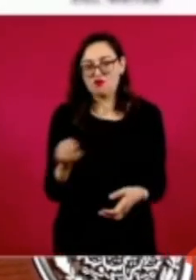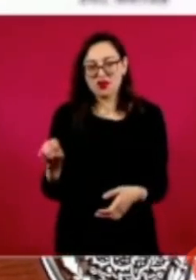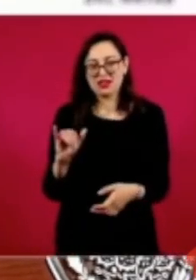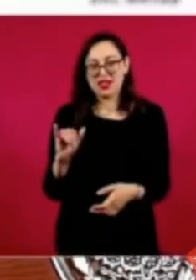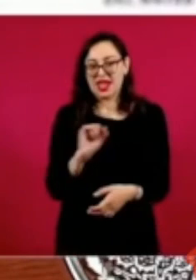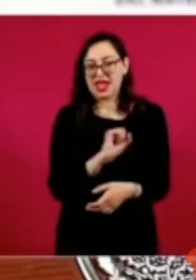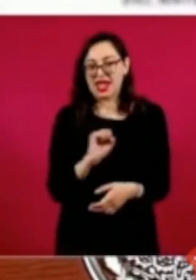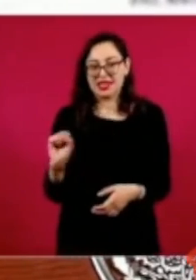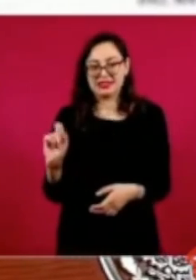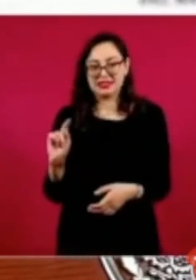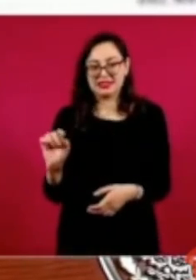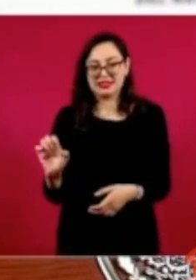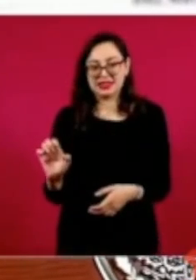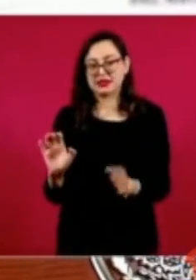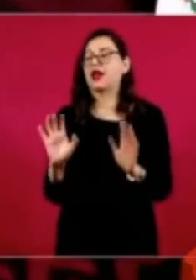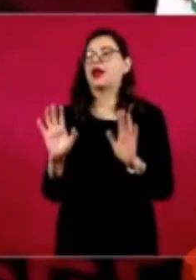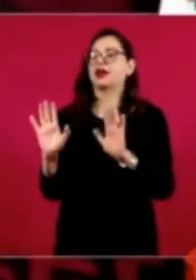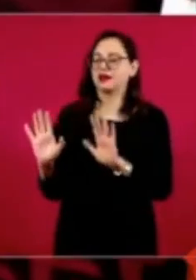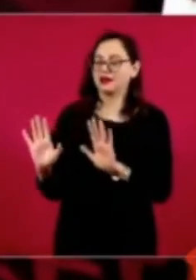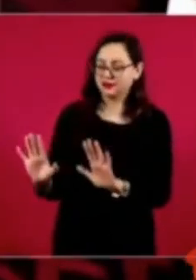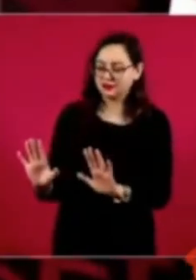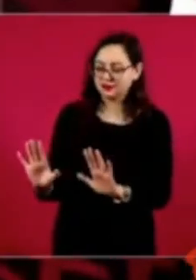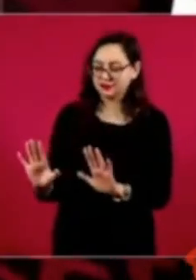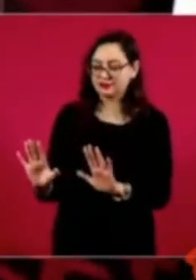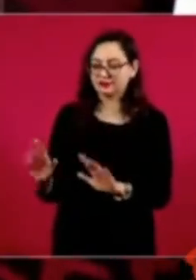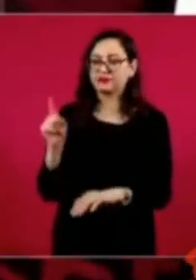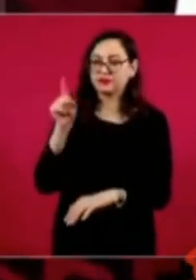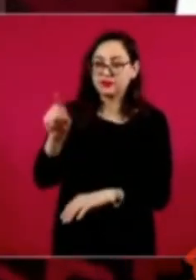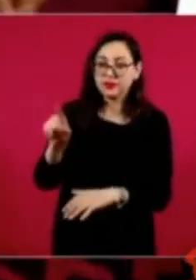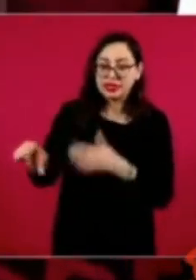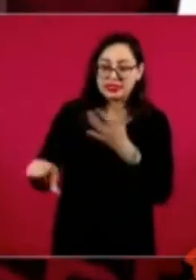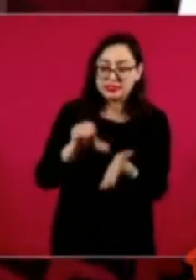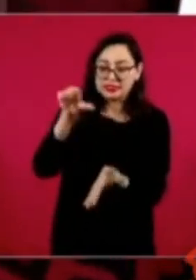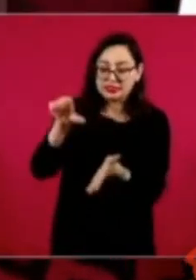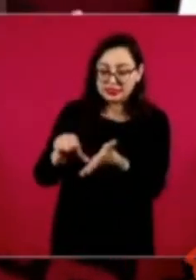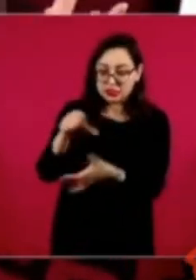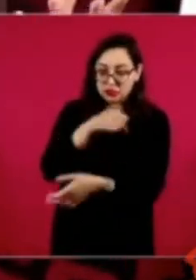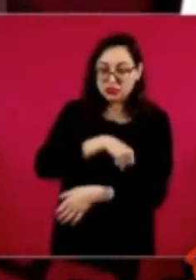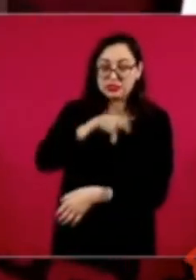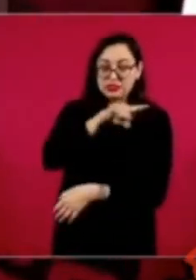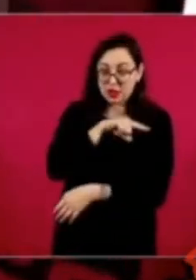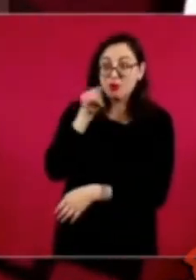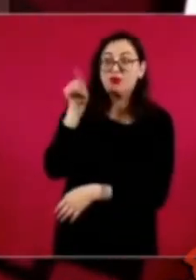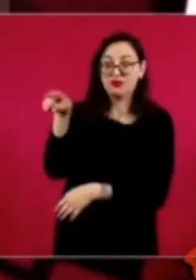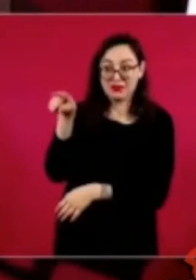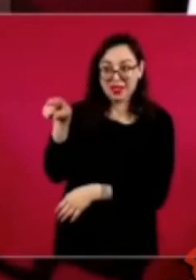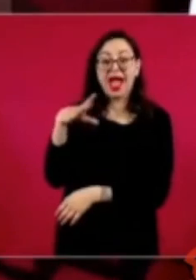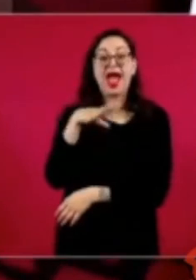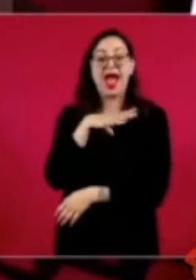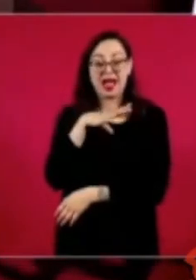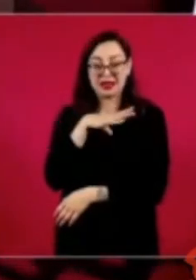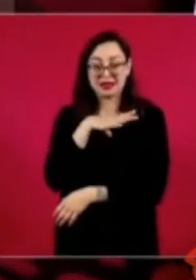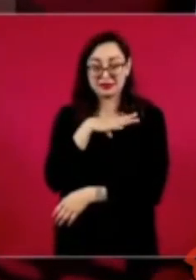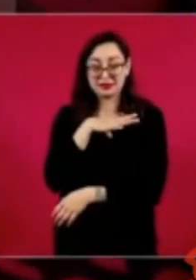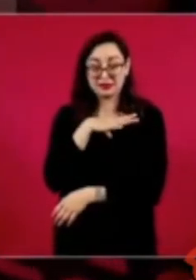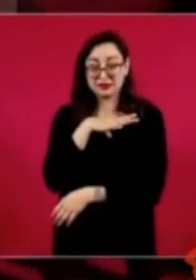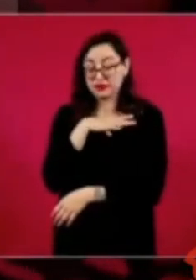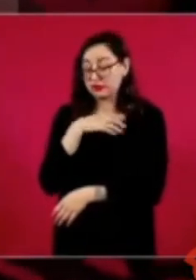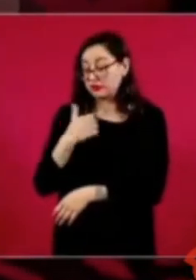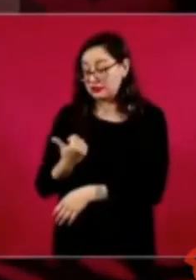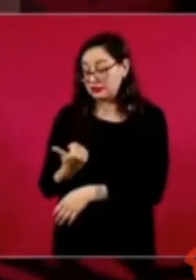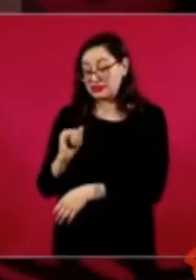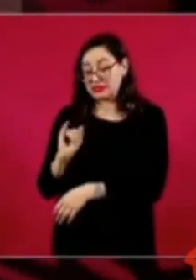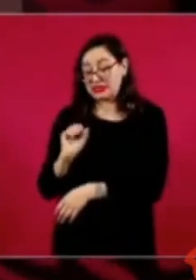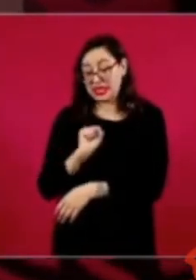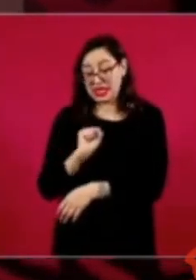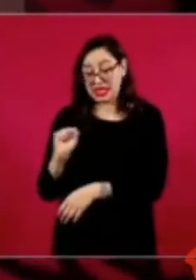Entonces, el maestro, que es un derechohabiente de el ISSSTE, va a poder